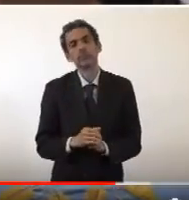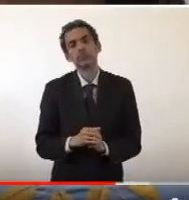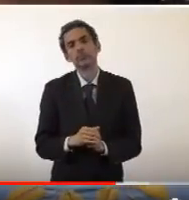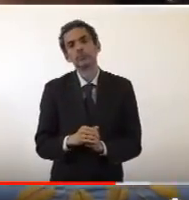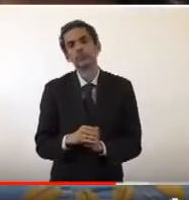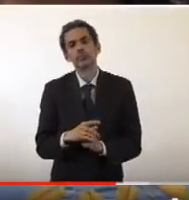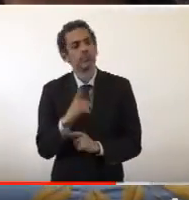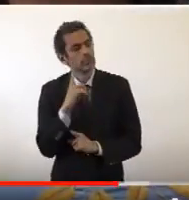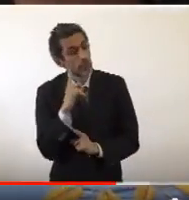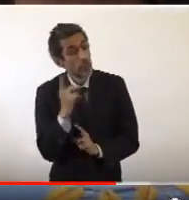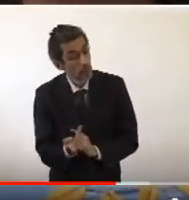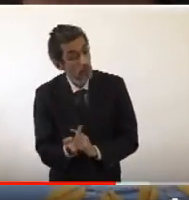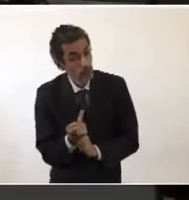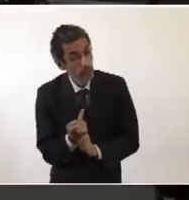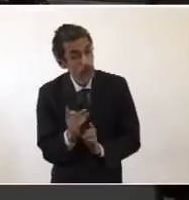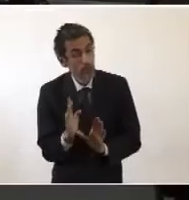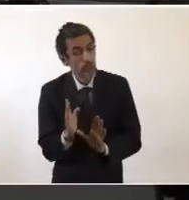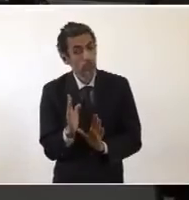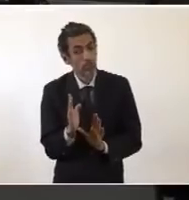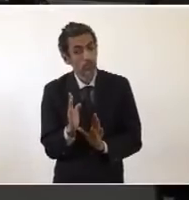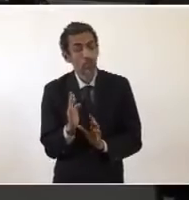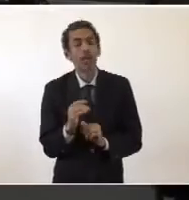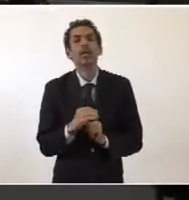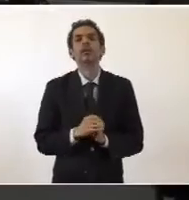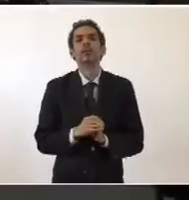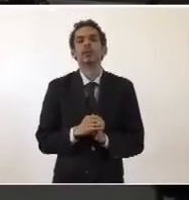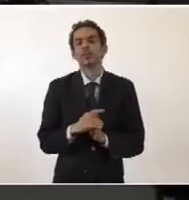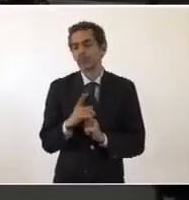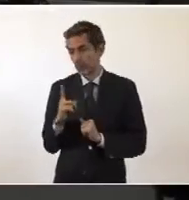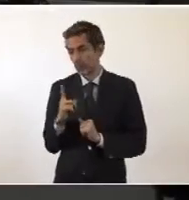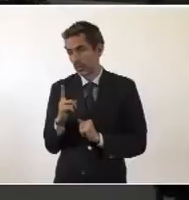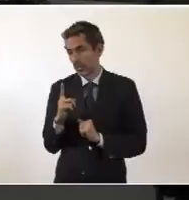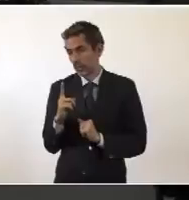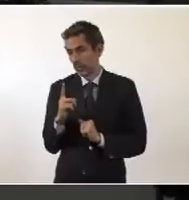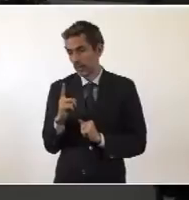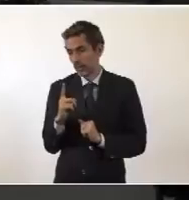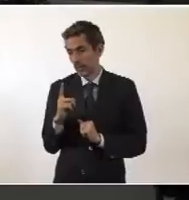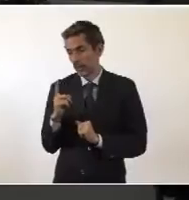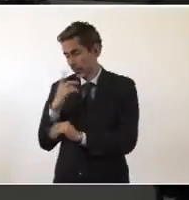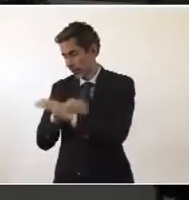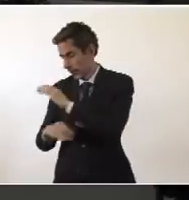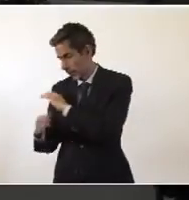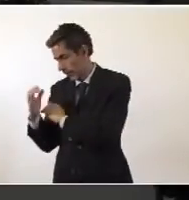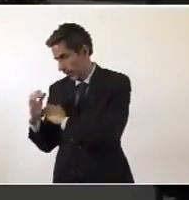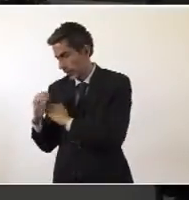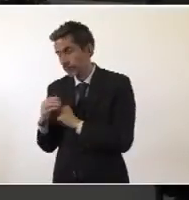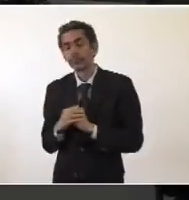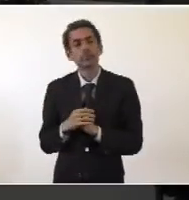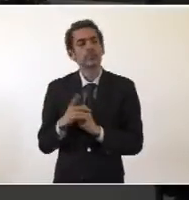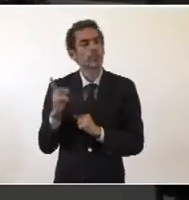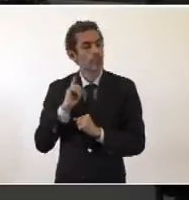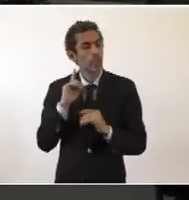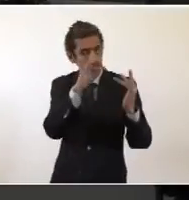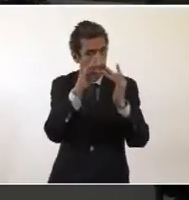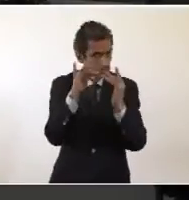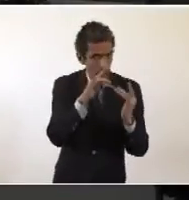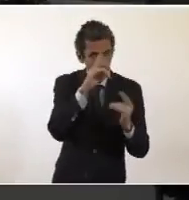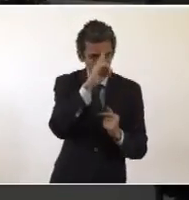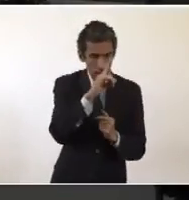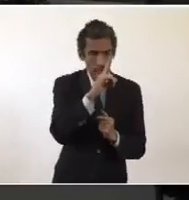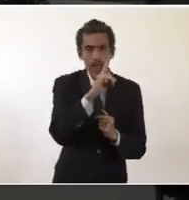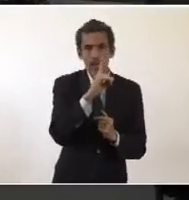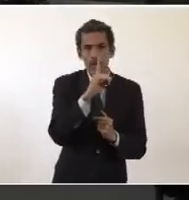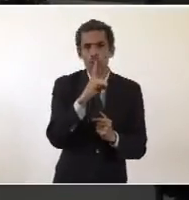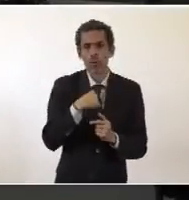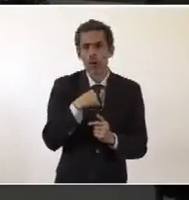Sí, no sé si lo mencioné, pero tenemos que ponernos en contacto directamente con la CANIRAC y ya lo vamos a